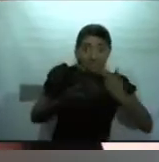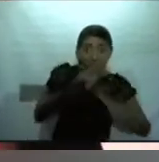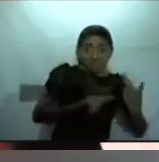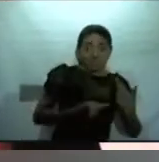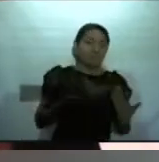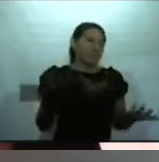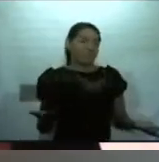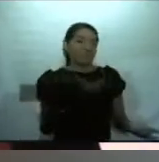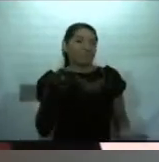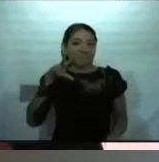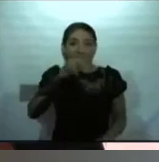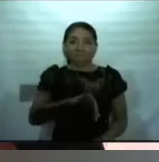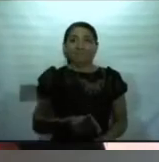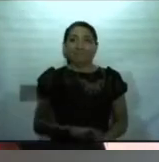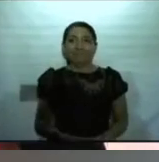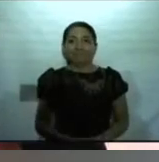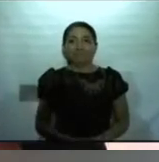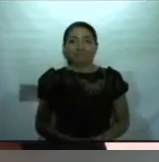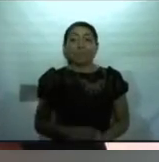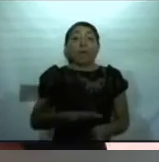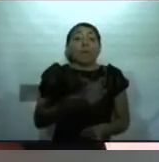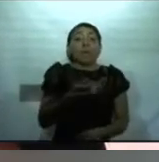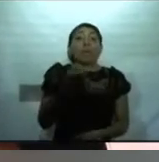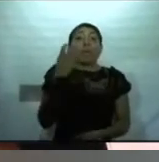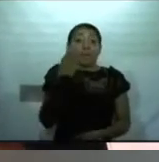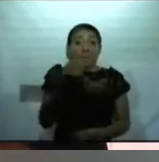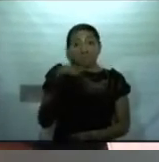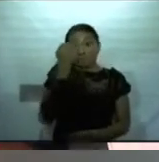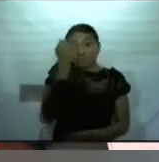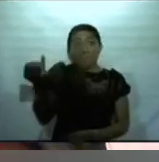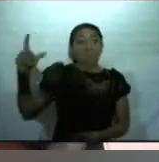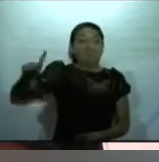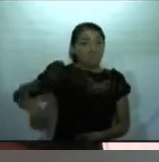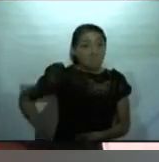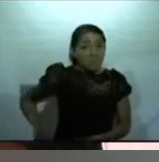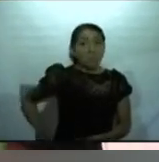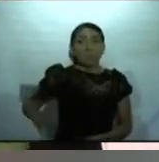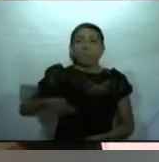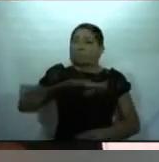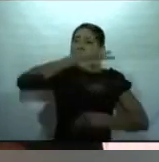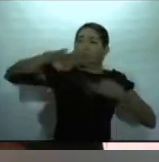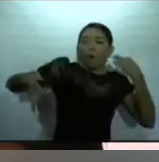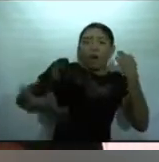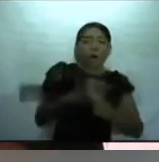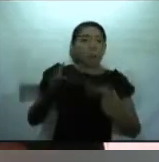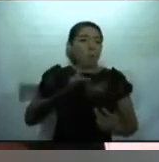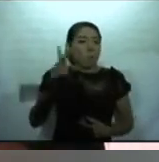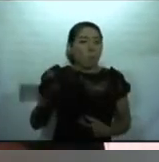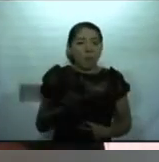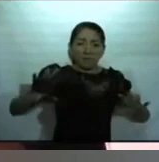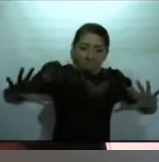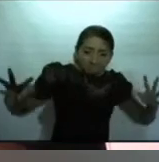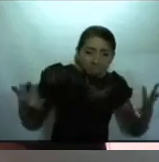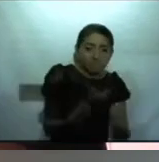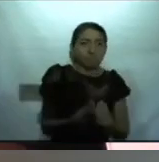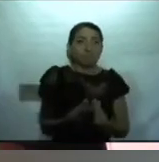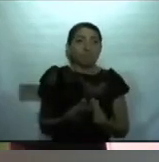Vamos a gobernar con ese principio. Con el pueblo todo, sin el pueblo